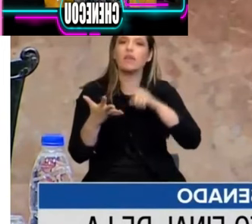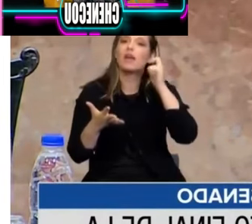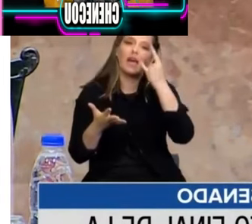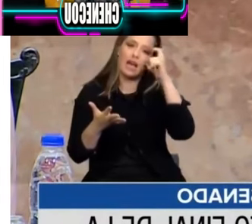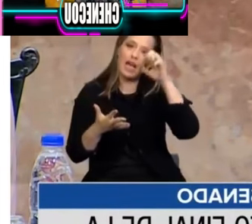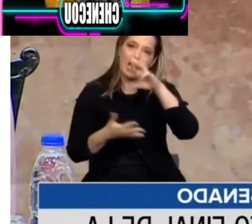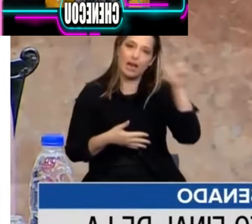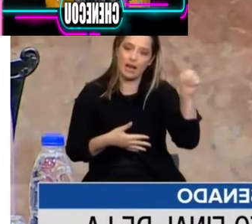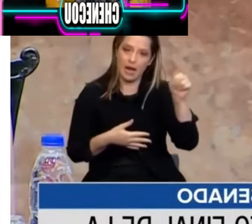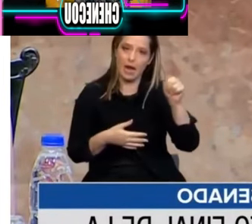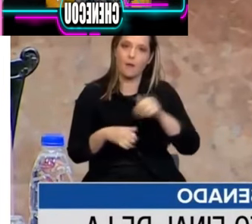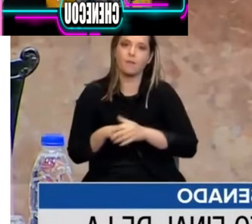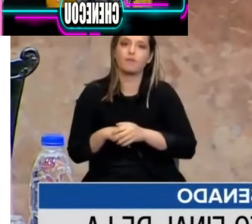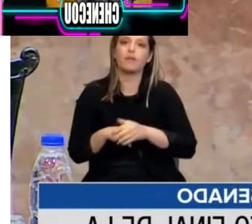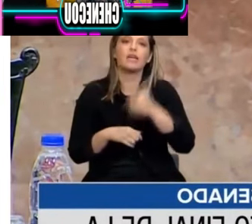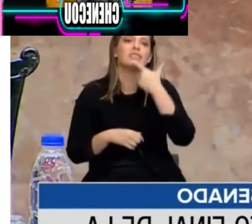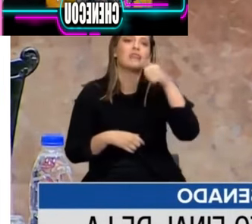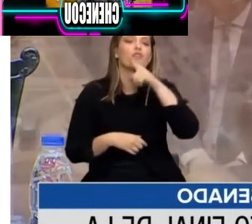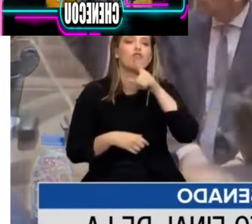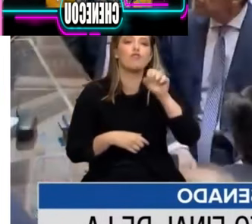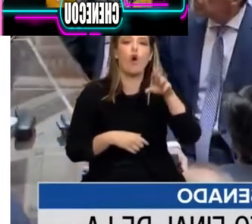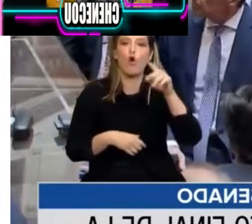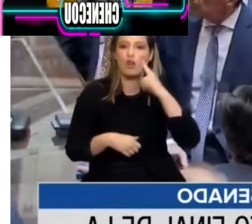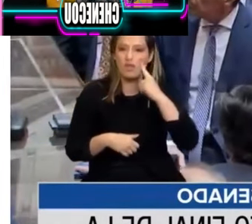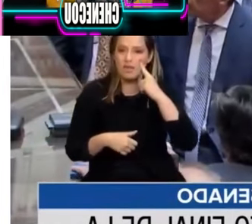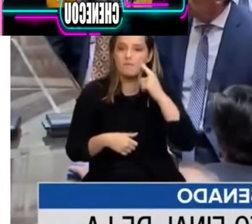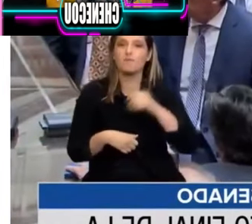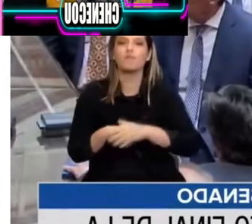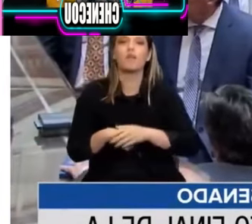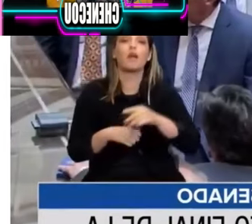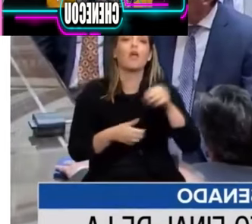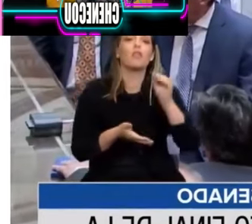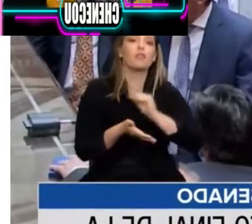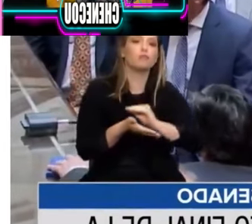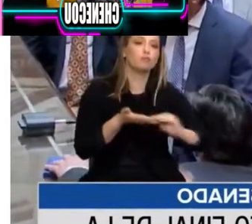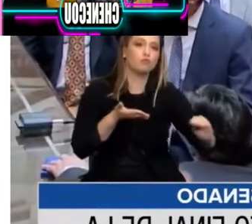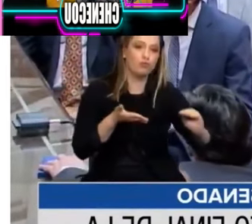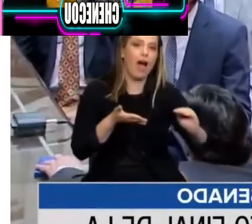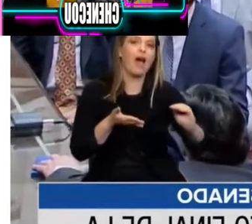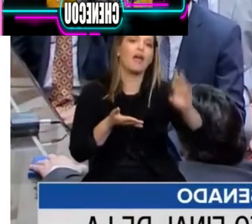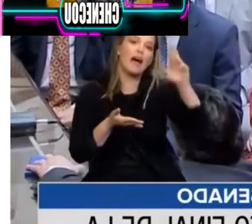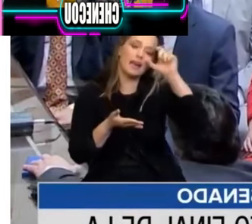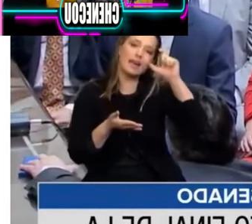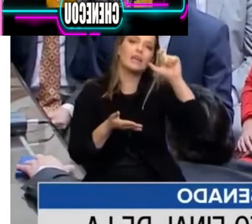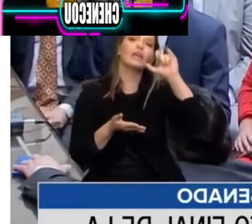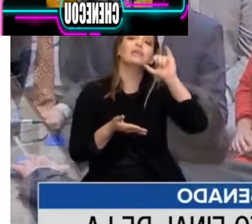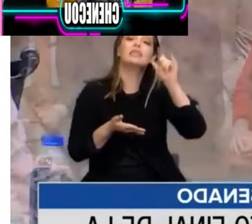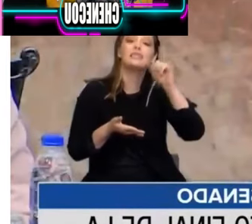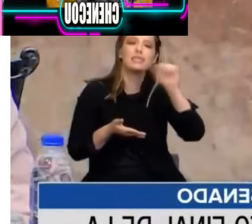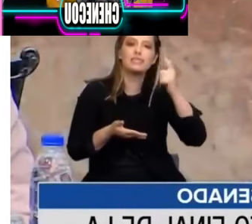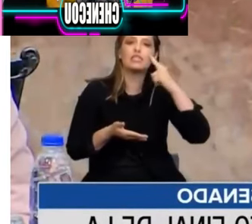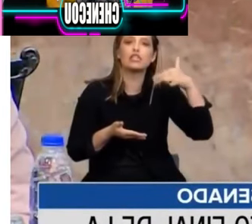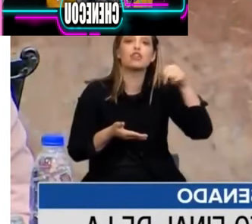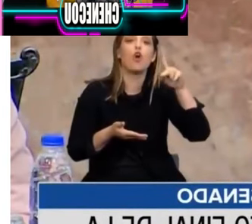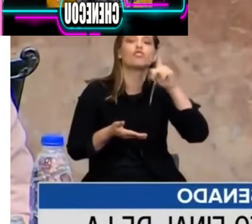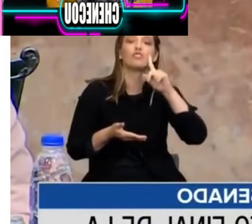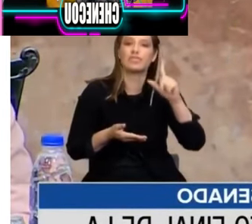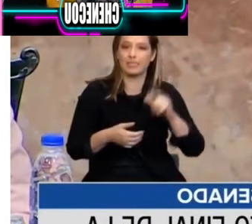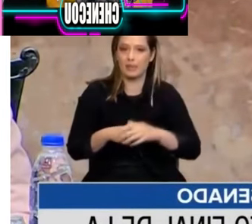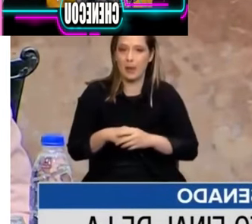Guerra, diputado Diego Sartori, senadora Mariana Jury, diputada Rina Resinowski, senador Pablo